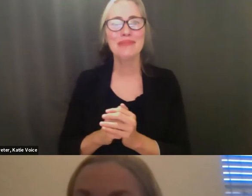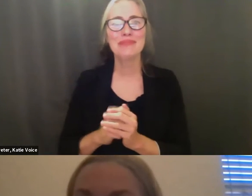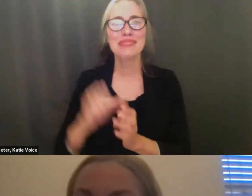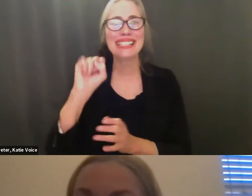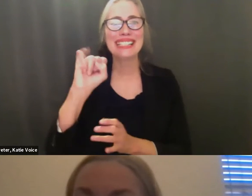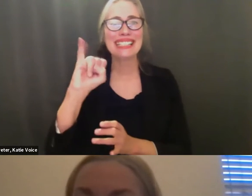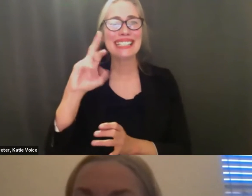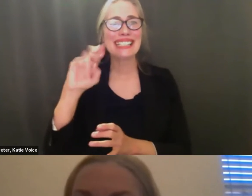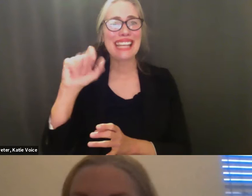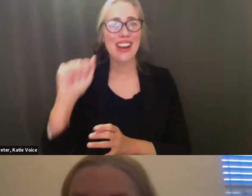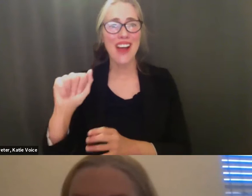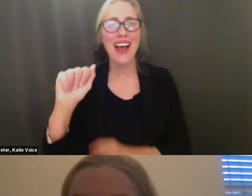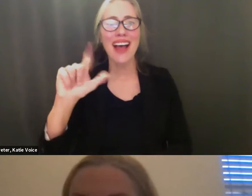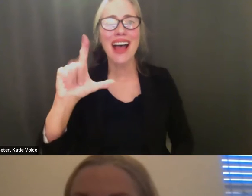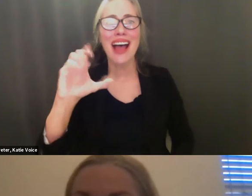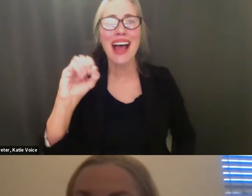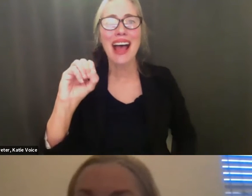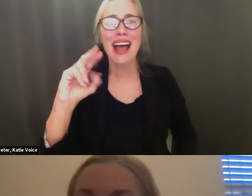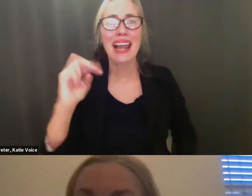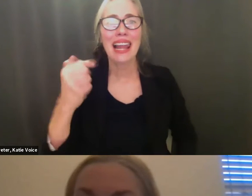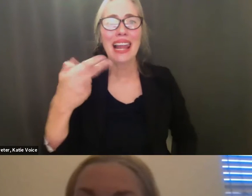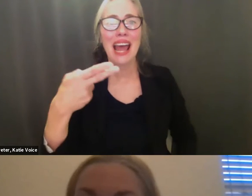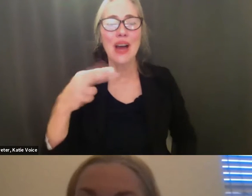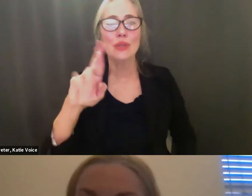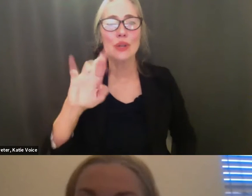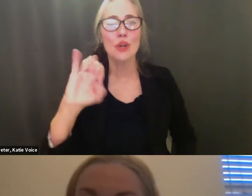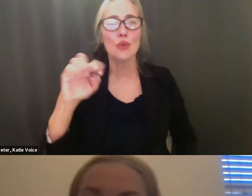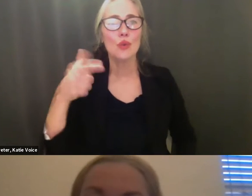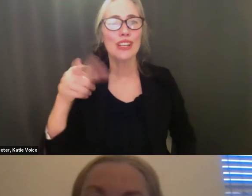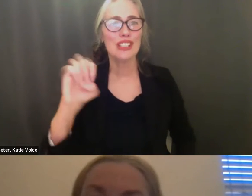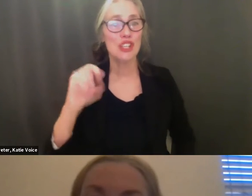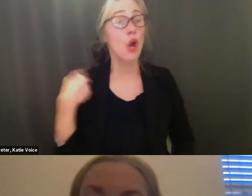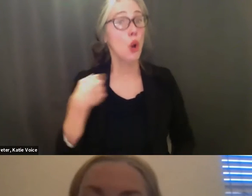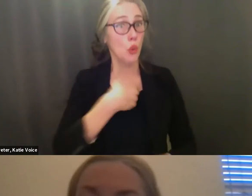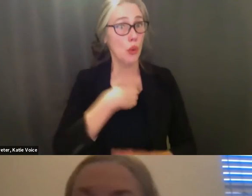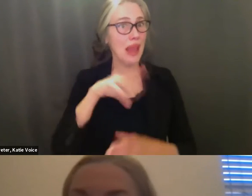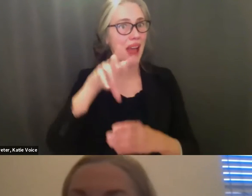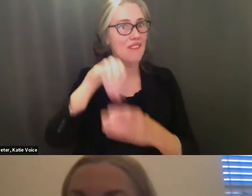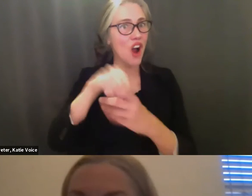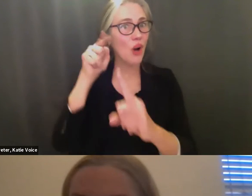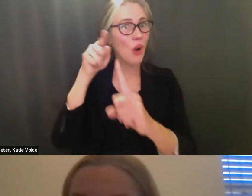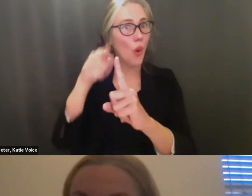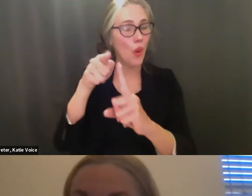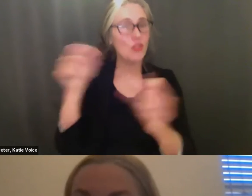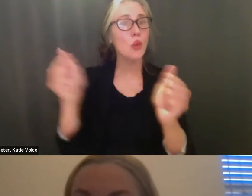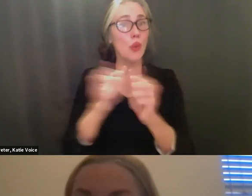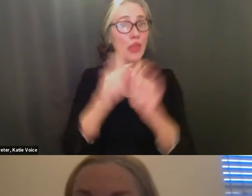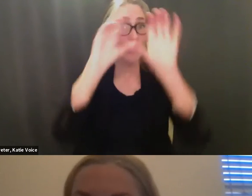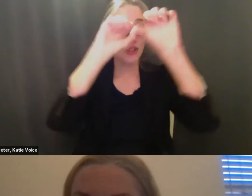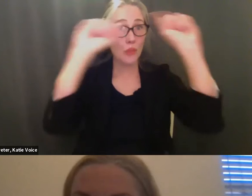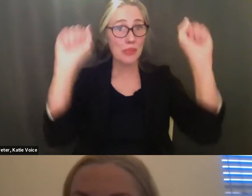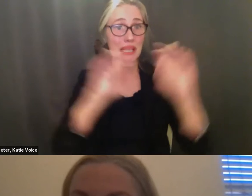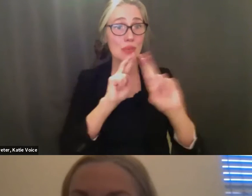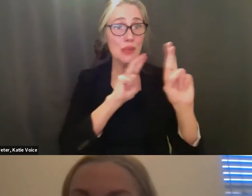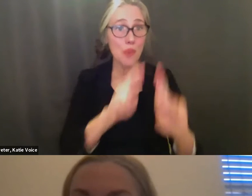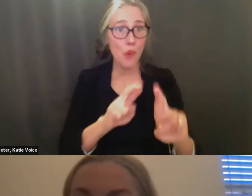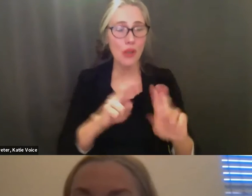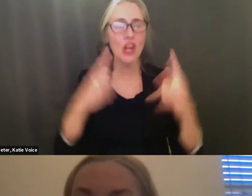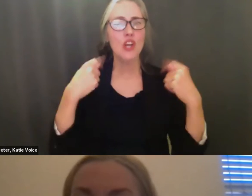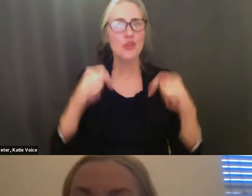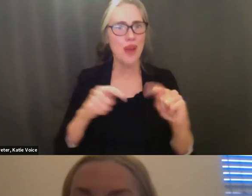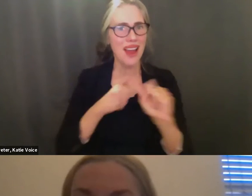diapositiva. Bueno, pues como siempre, enfocamos nuestro trabajo en las metas de la superintendente que nos ayudan a